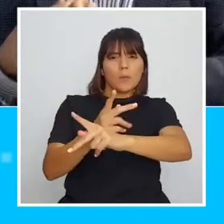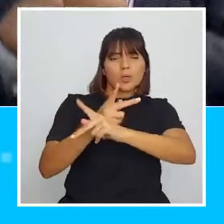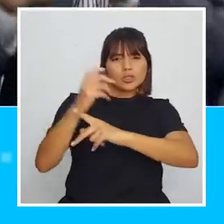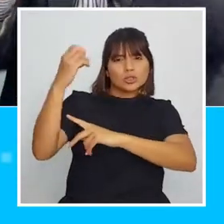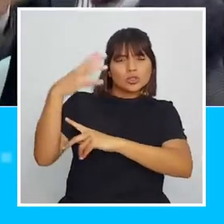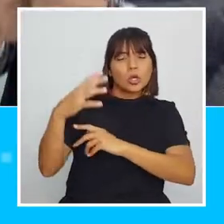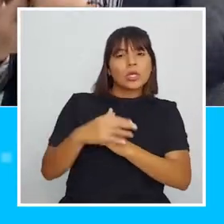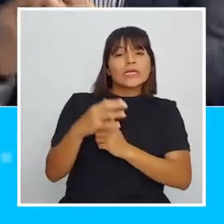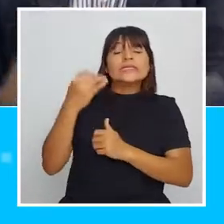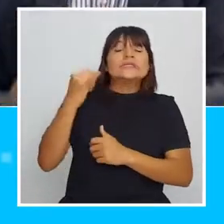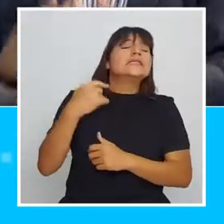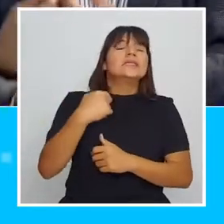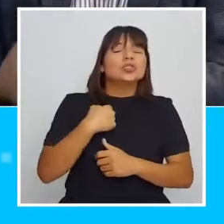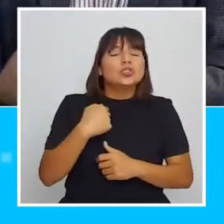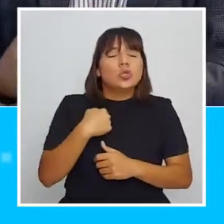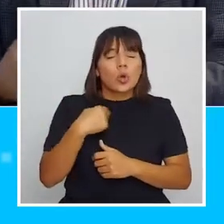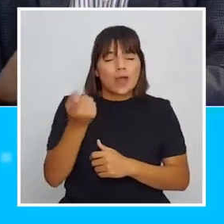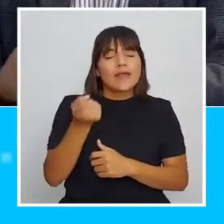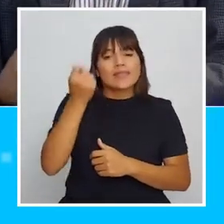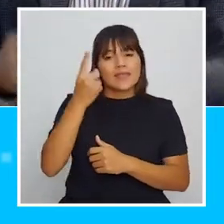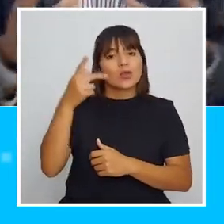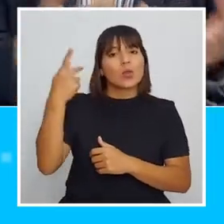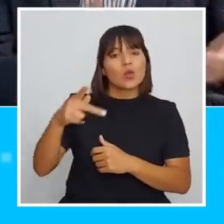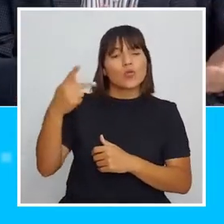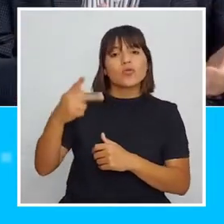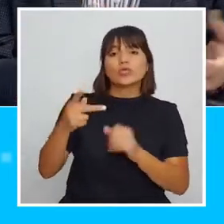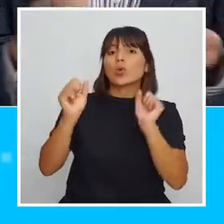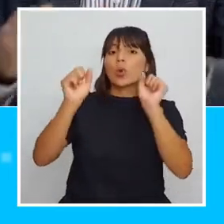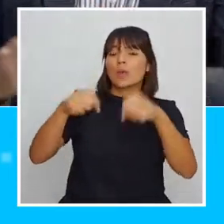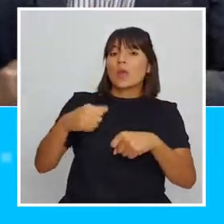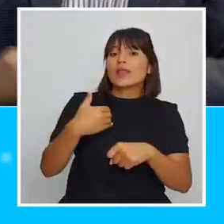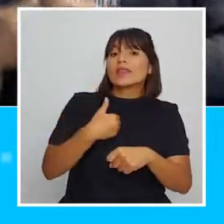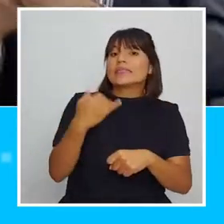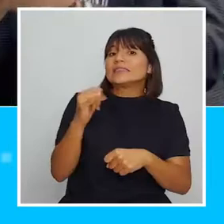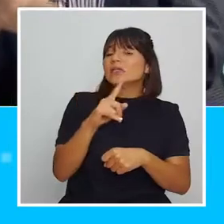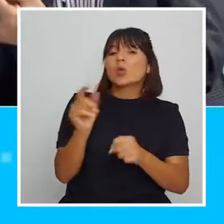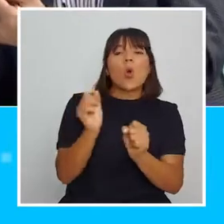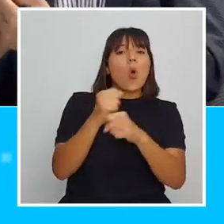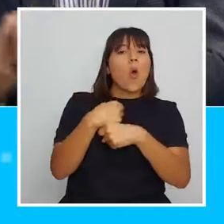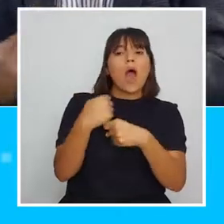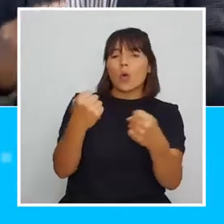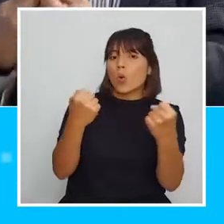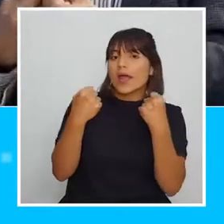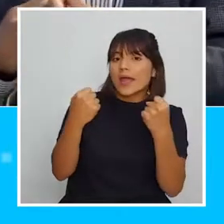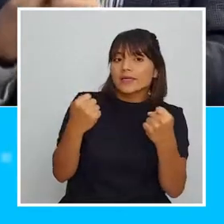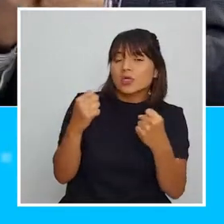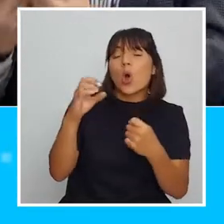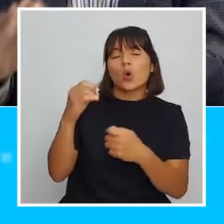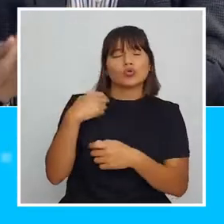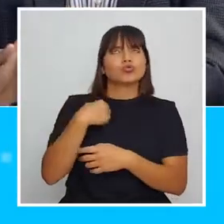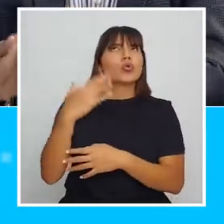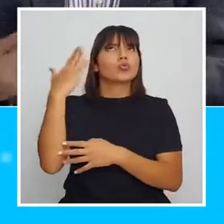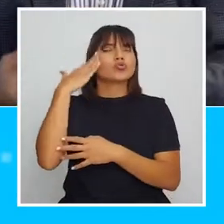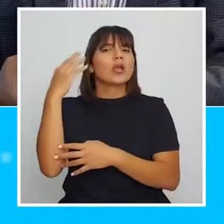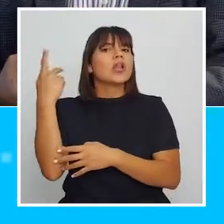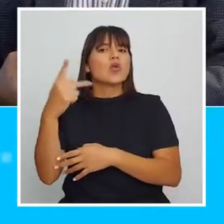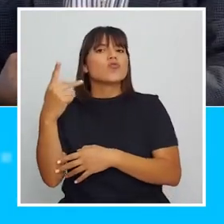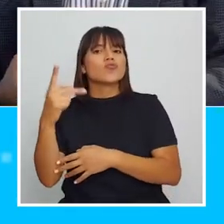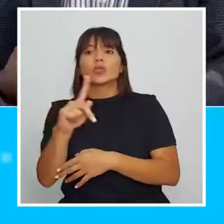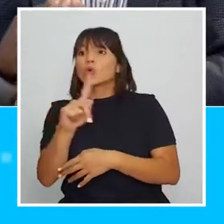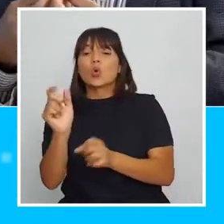estoy consciente de los riesgos que puede tener no hacer ejercicio, o estoy consciente de los riesgos que puede tener no hacer